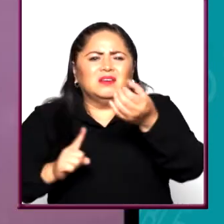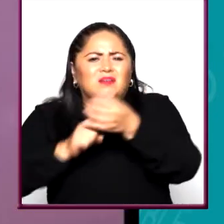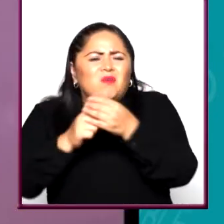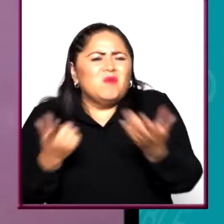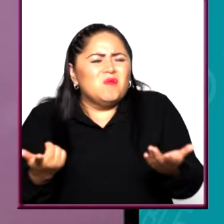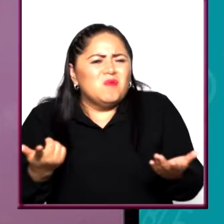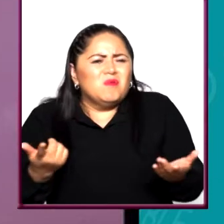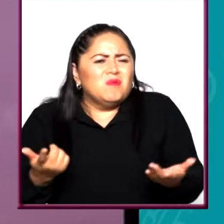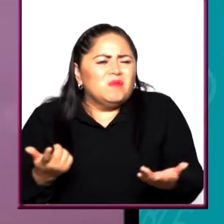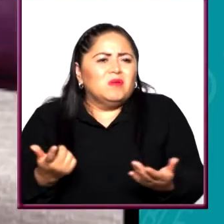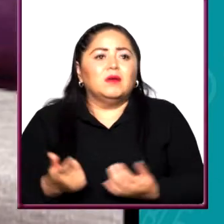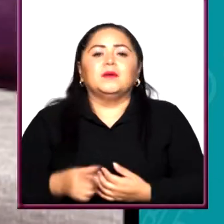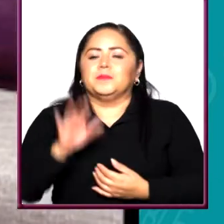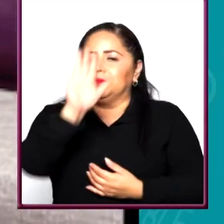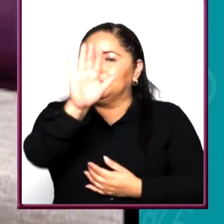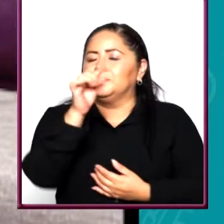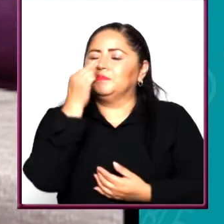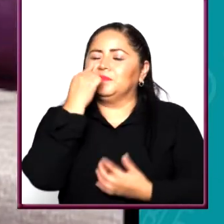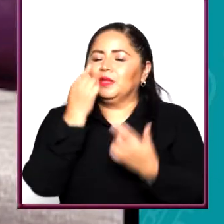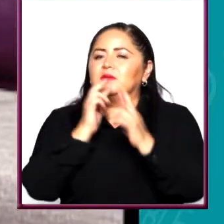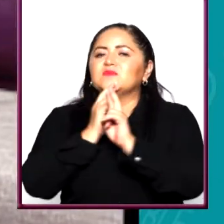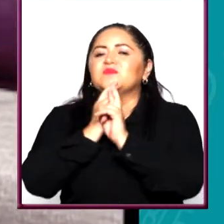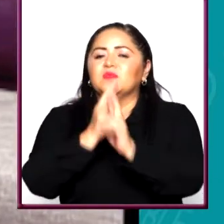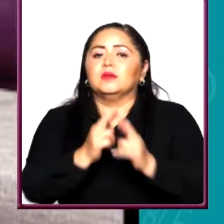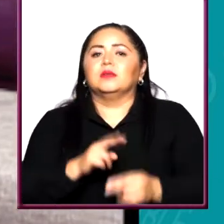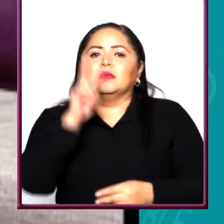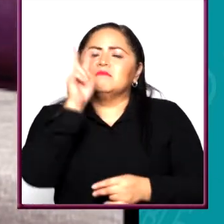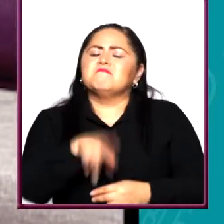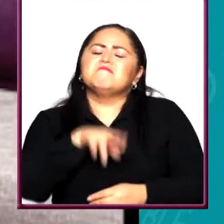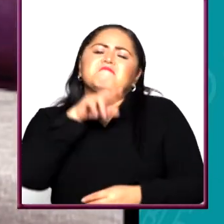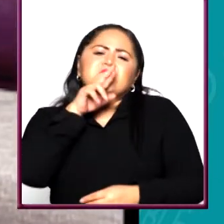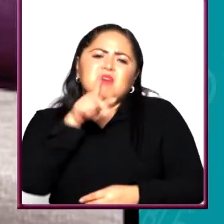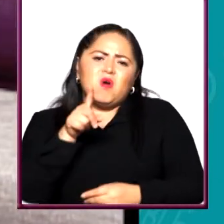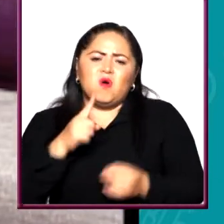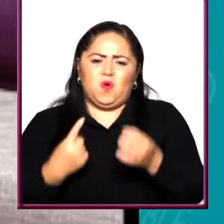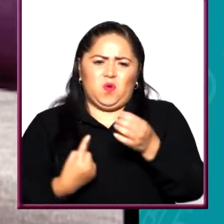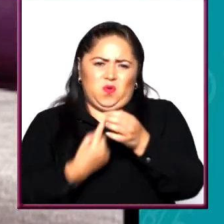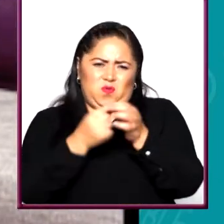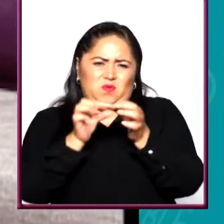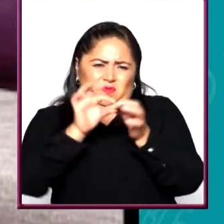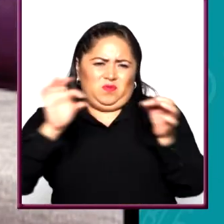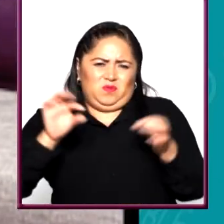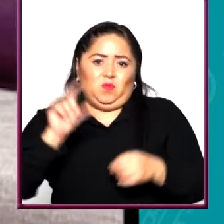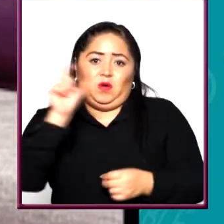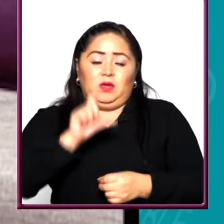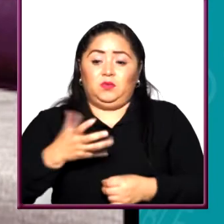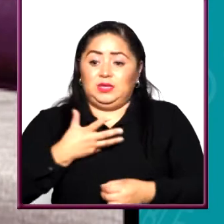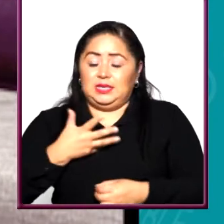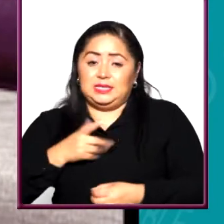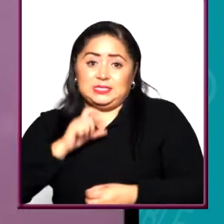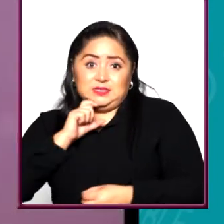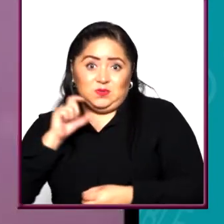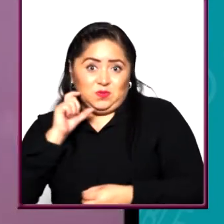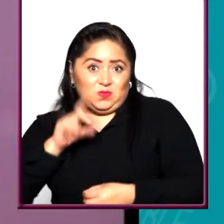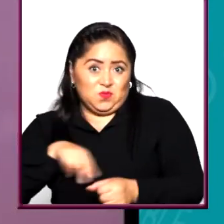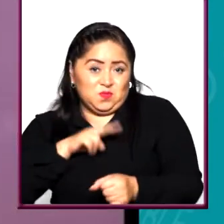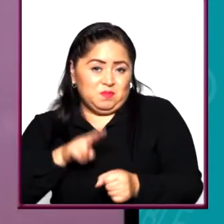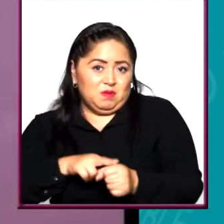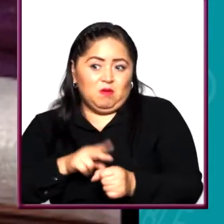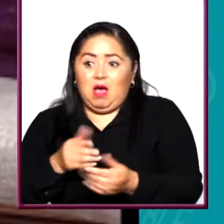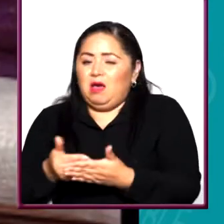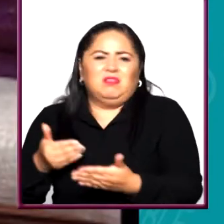tampones? Aquí te va la respuesta. Es preferible usar tampones cuando tienes una vida sexual activa, no